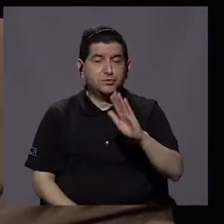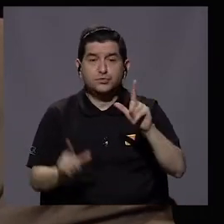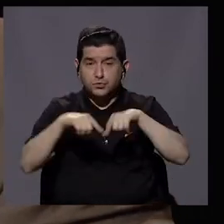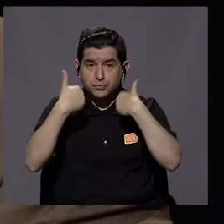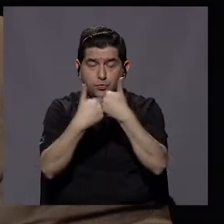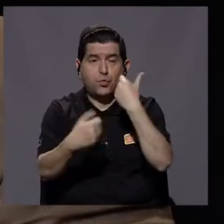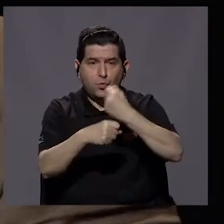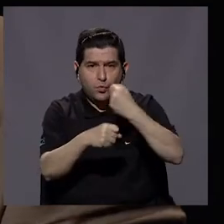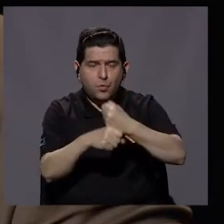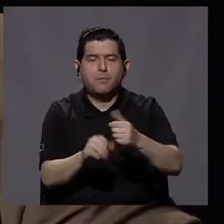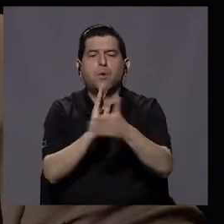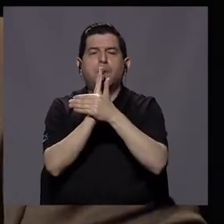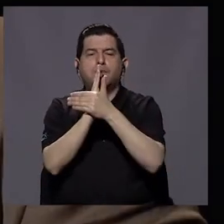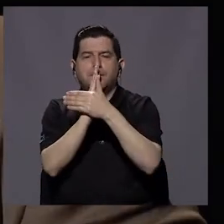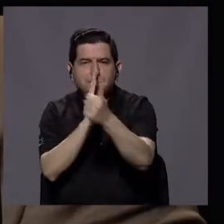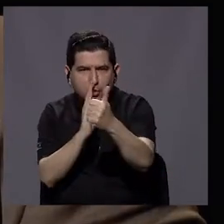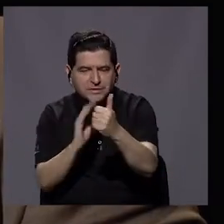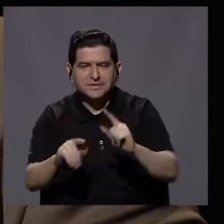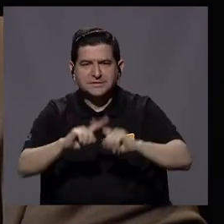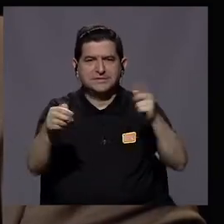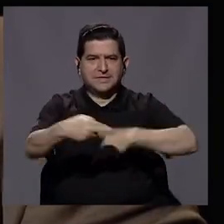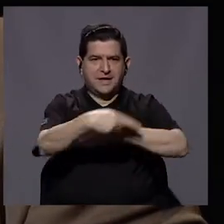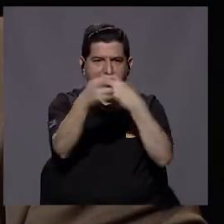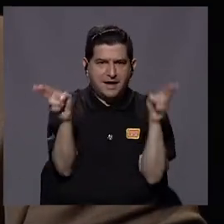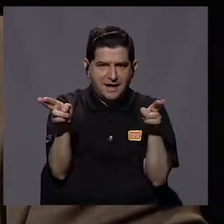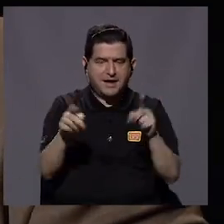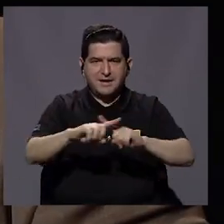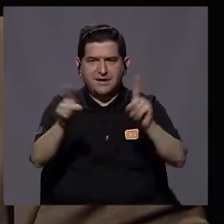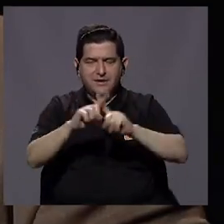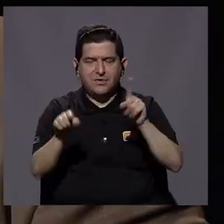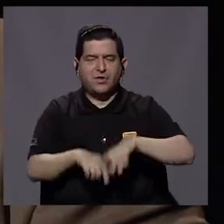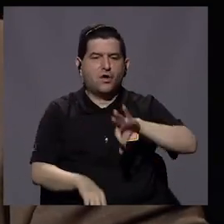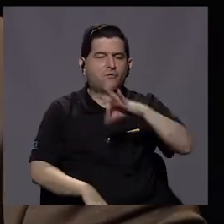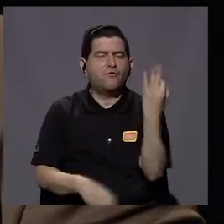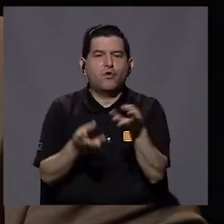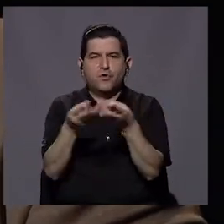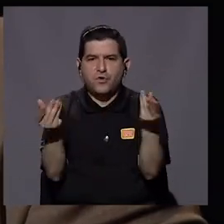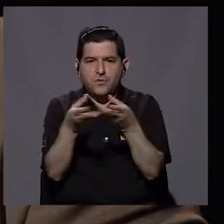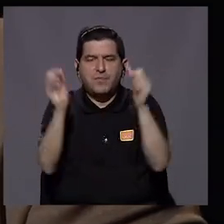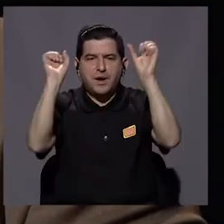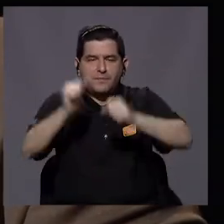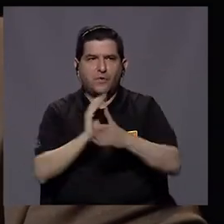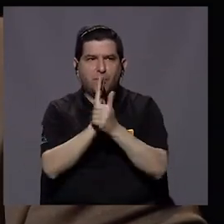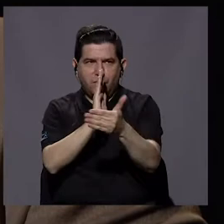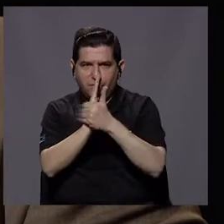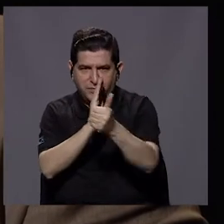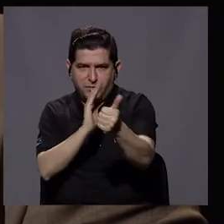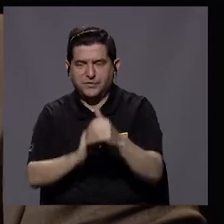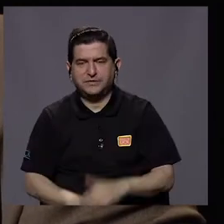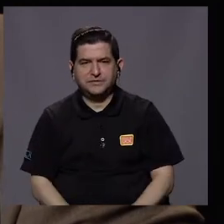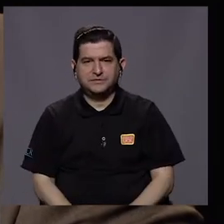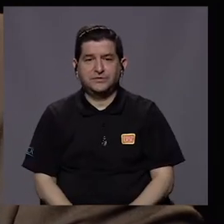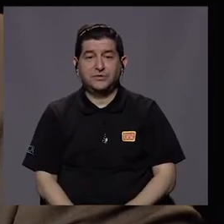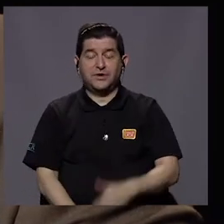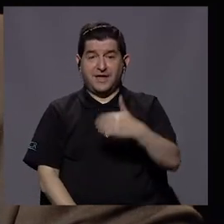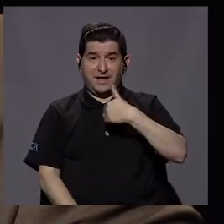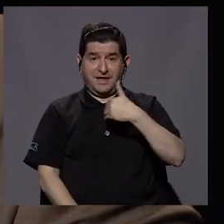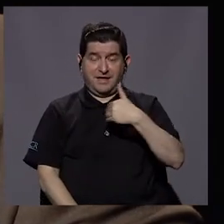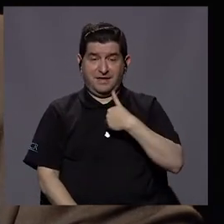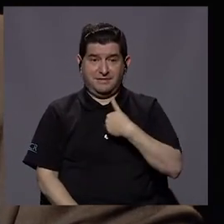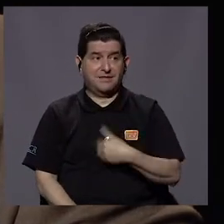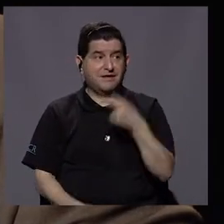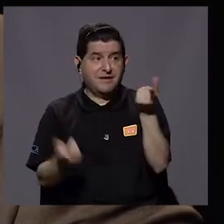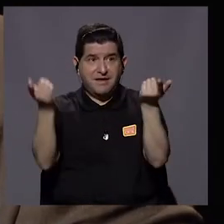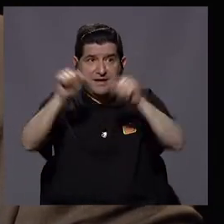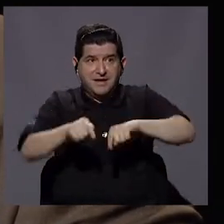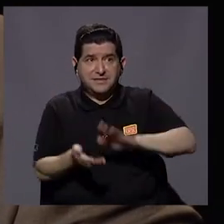no comprende bien sus potencialidades de las diferentes regiones en relación a los diferentes modos de producción que se pueden potenciar ahí. Y entonces hemos tenido realmente